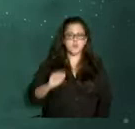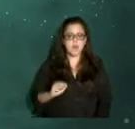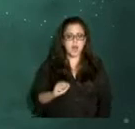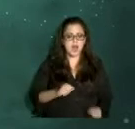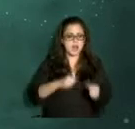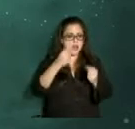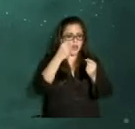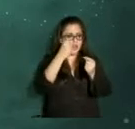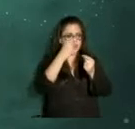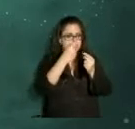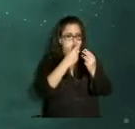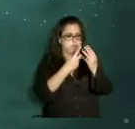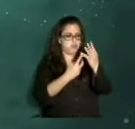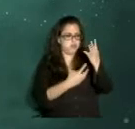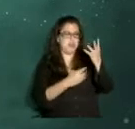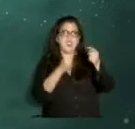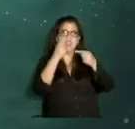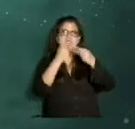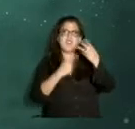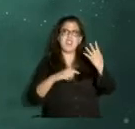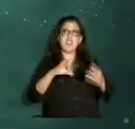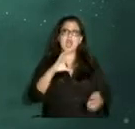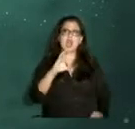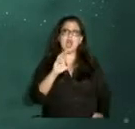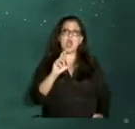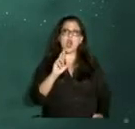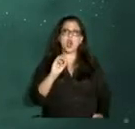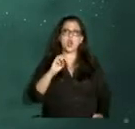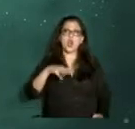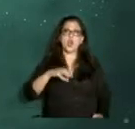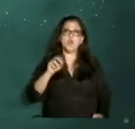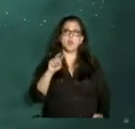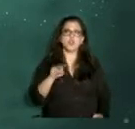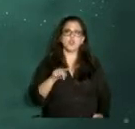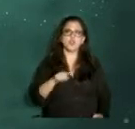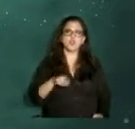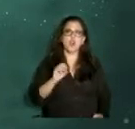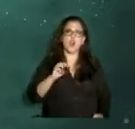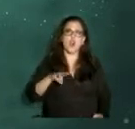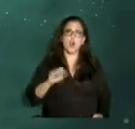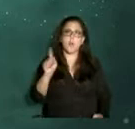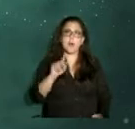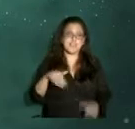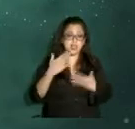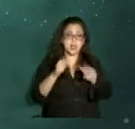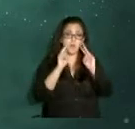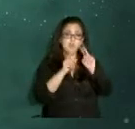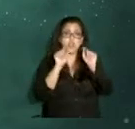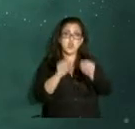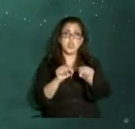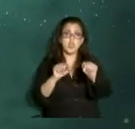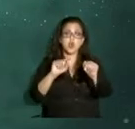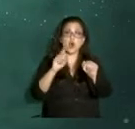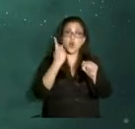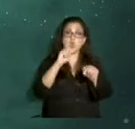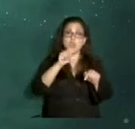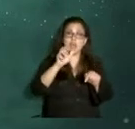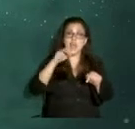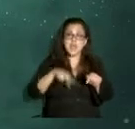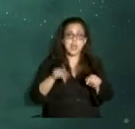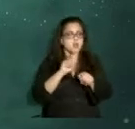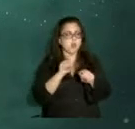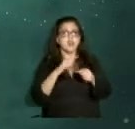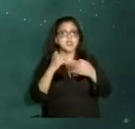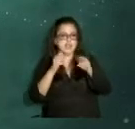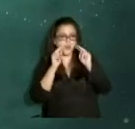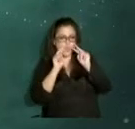distribuidos a lo largo de todos los cromosomas. Es decir, ahora ya no estamos viendo un cromosoma con un gen, sino que estudiamos miles de regiones